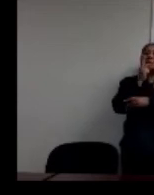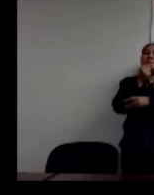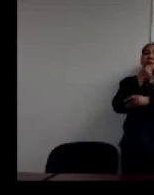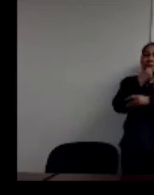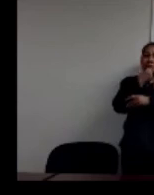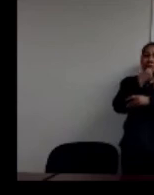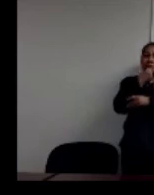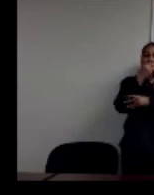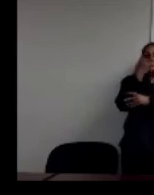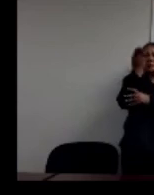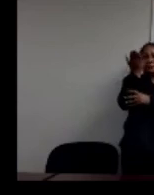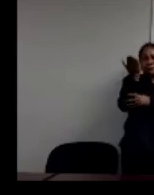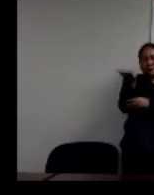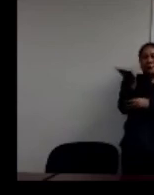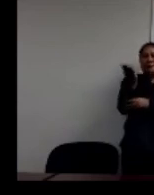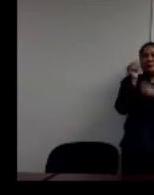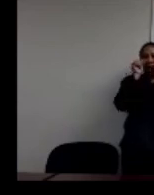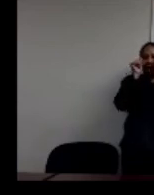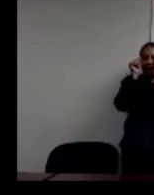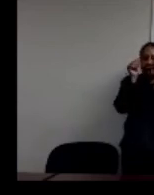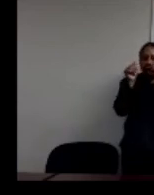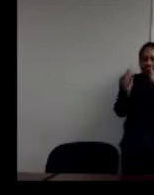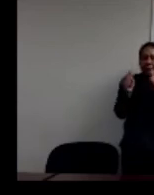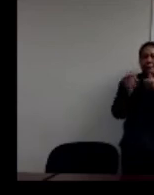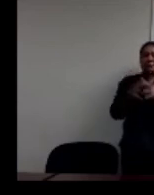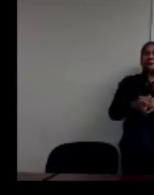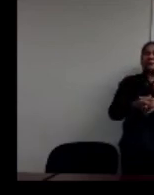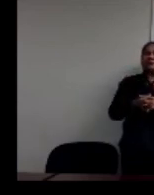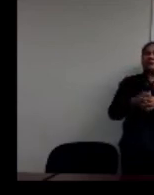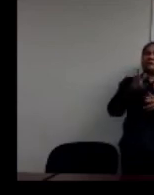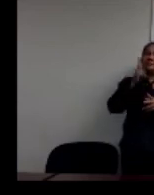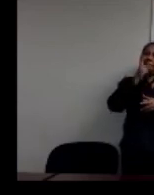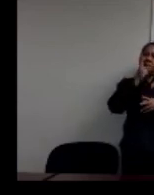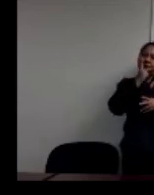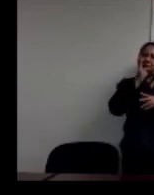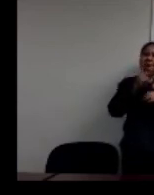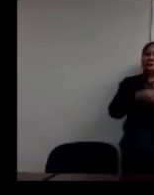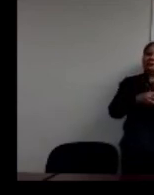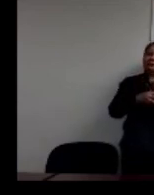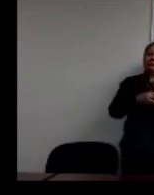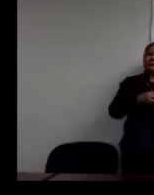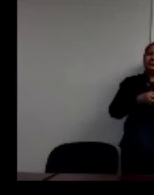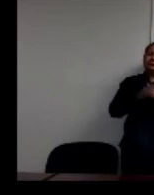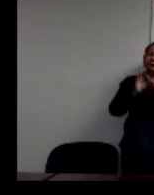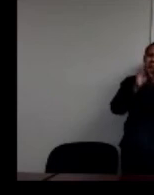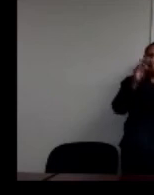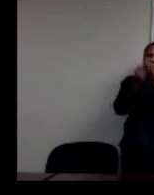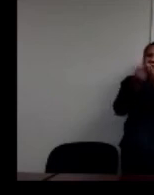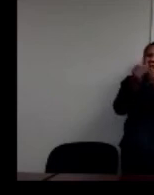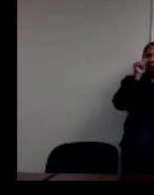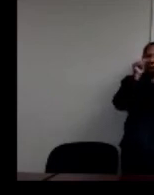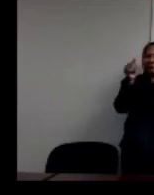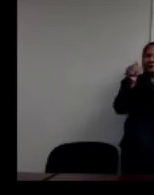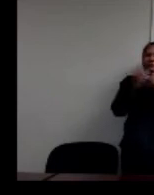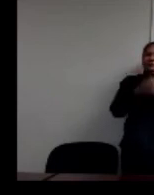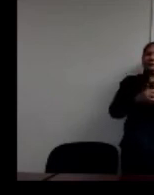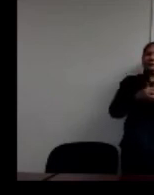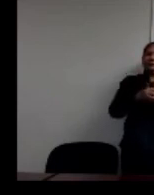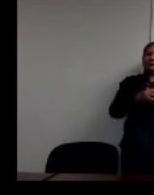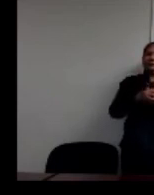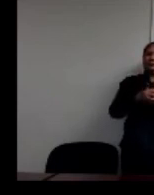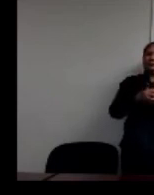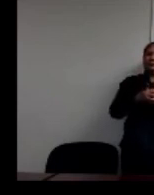niños solicitan la atención del papá. Entonces la forma de llamar la atención es a través